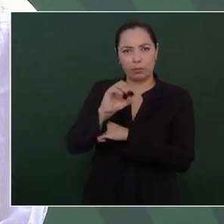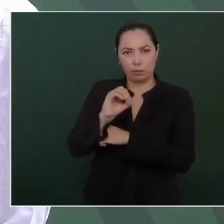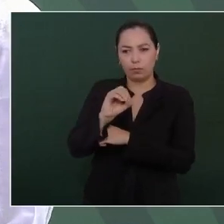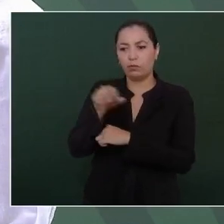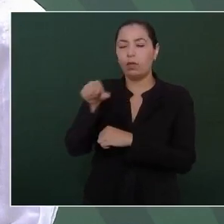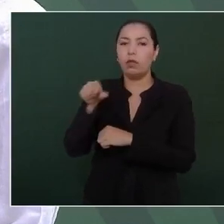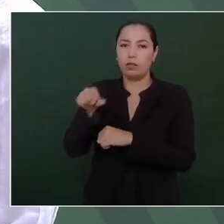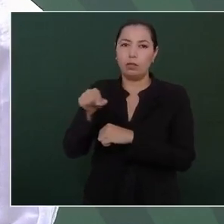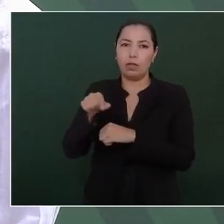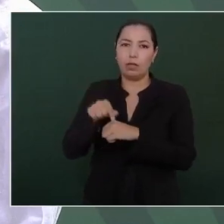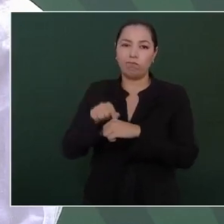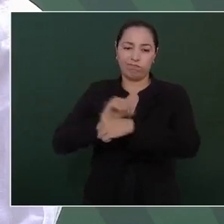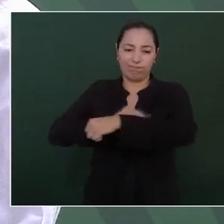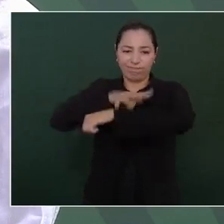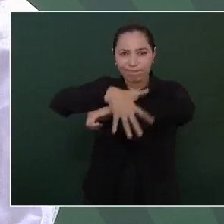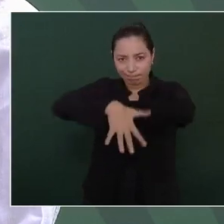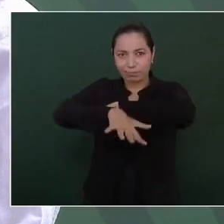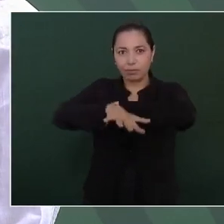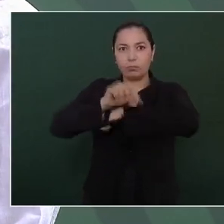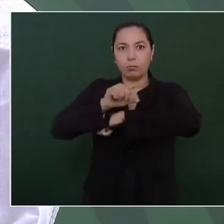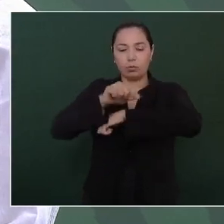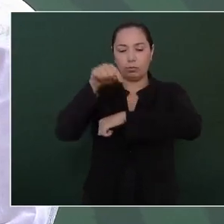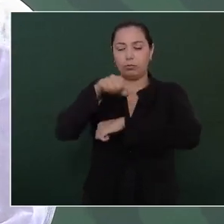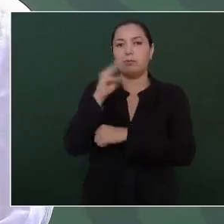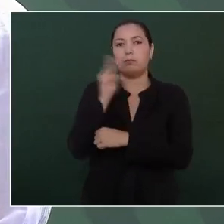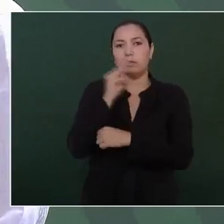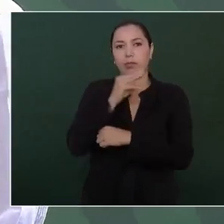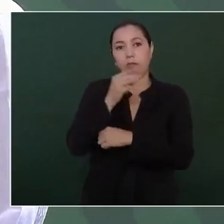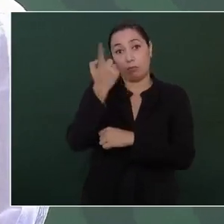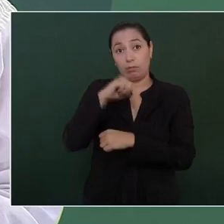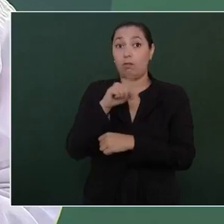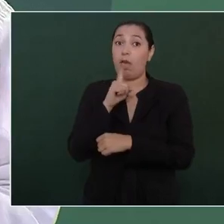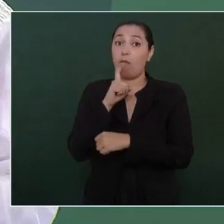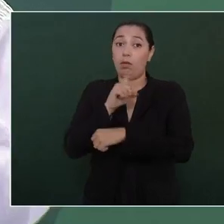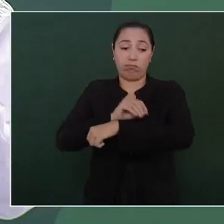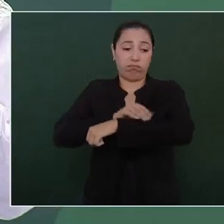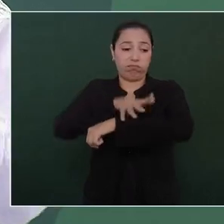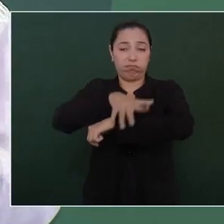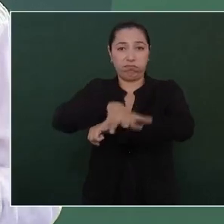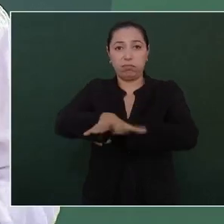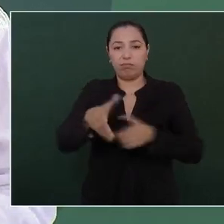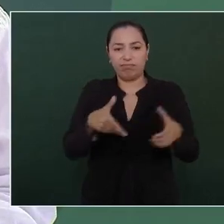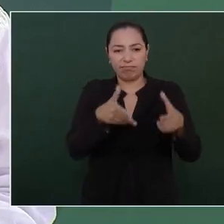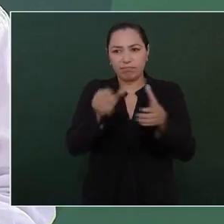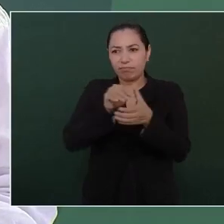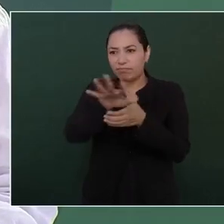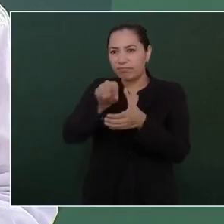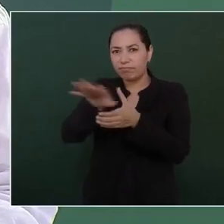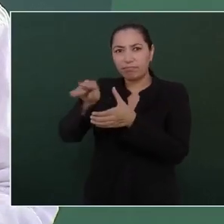la presa Picacho a Mazatlán para el agua, a Mazatlán.